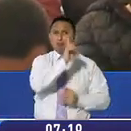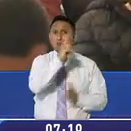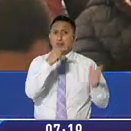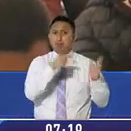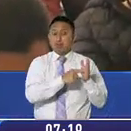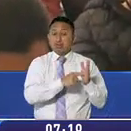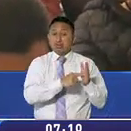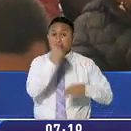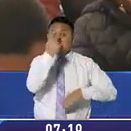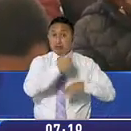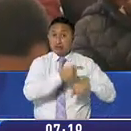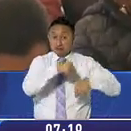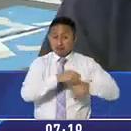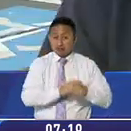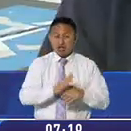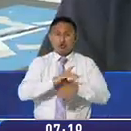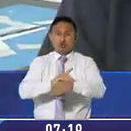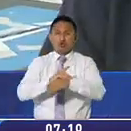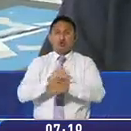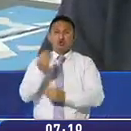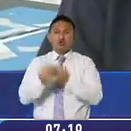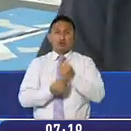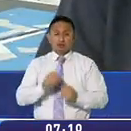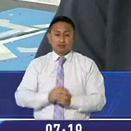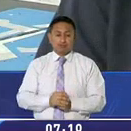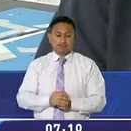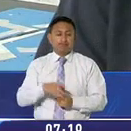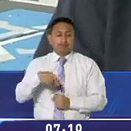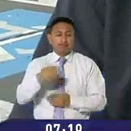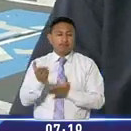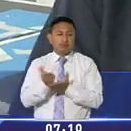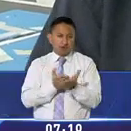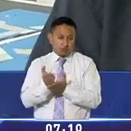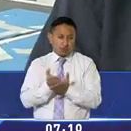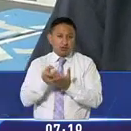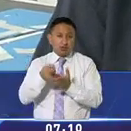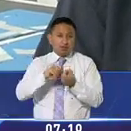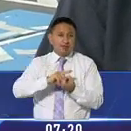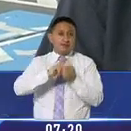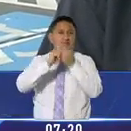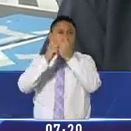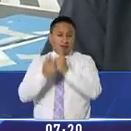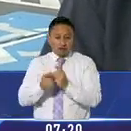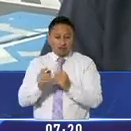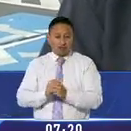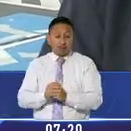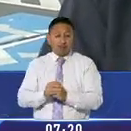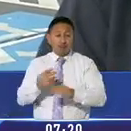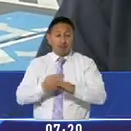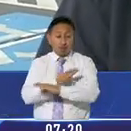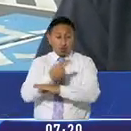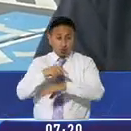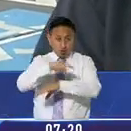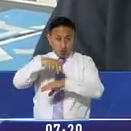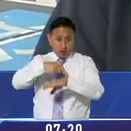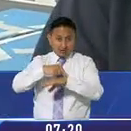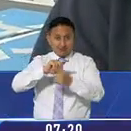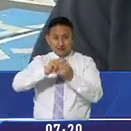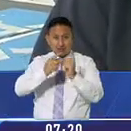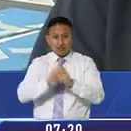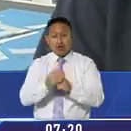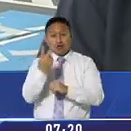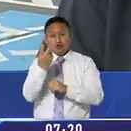el personal médico? Hay servicios específicos en los que hemos tenido que modificar jornadas de 12 o de 24 horas, siempre